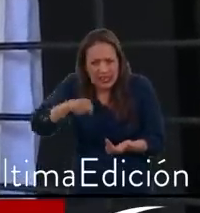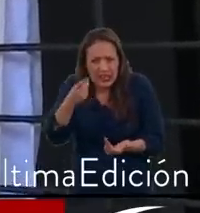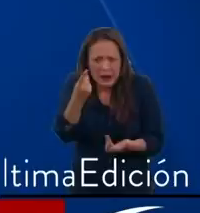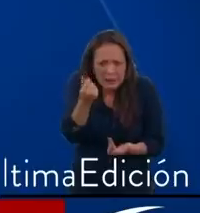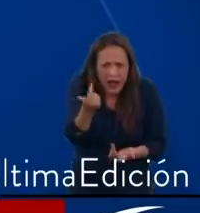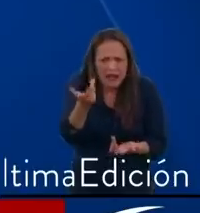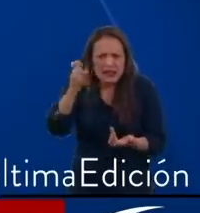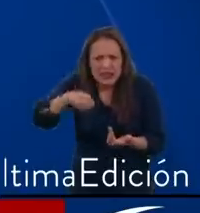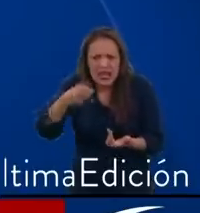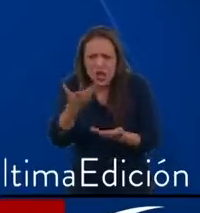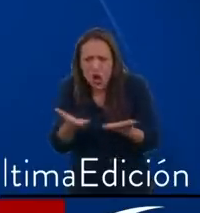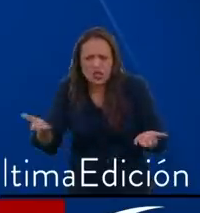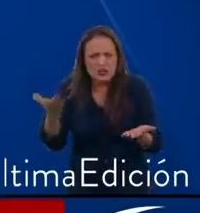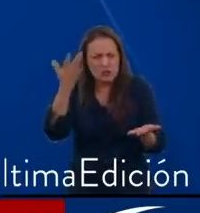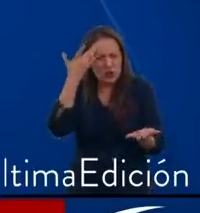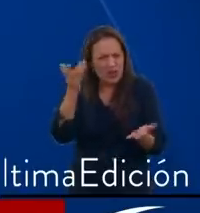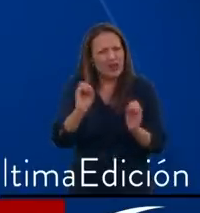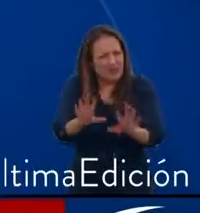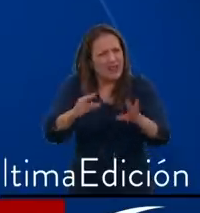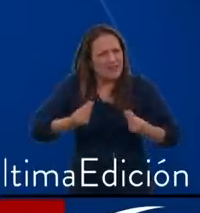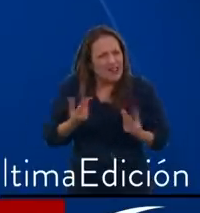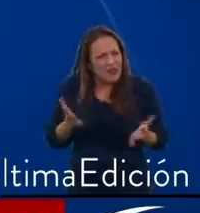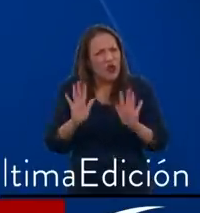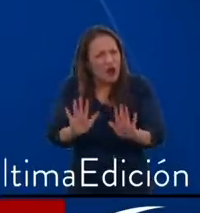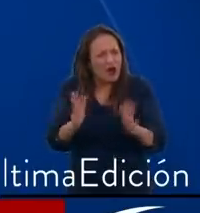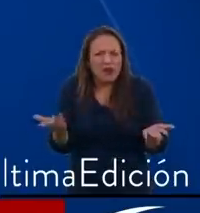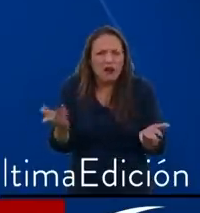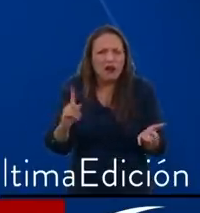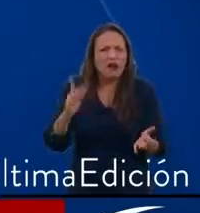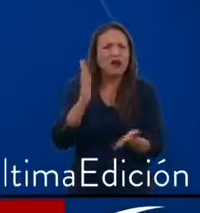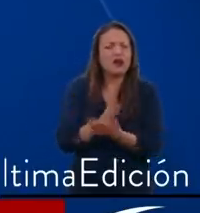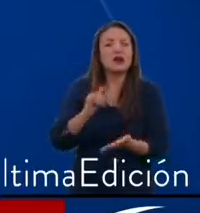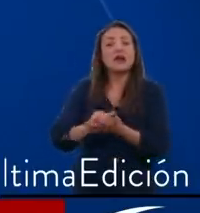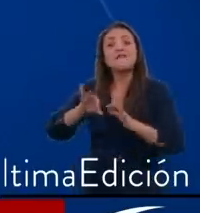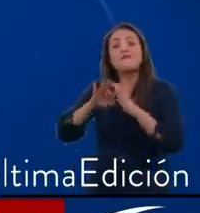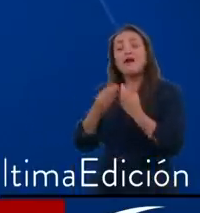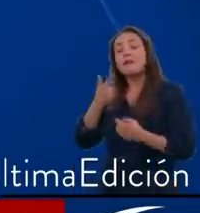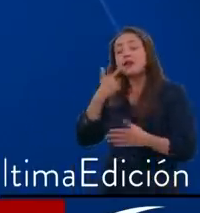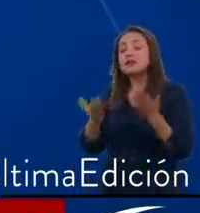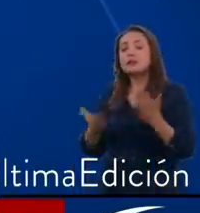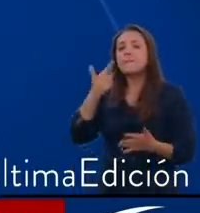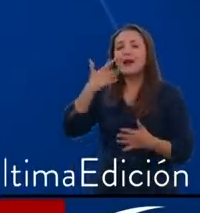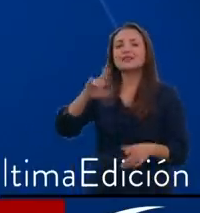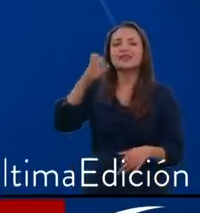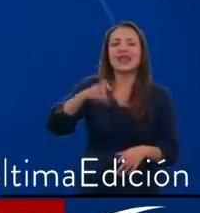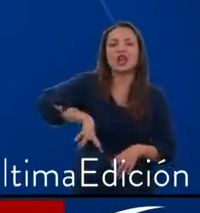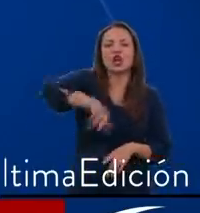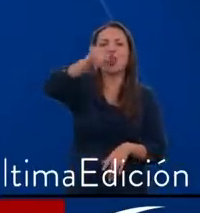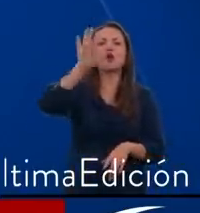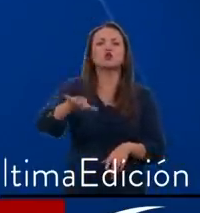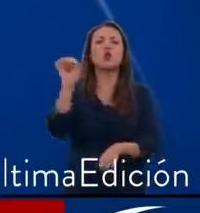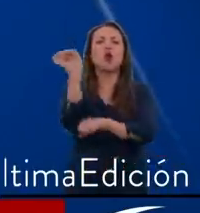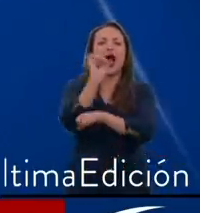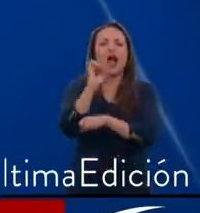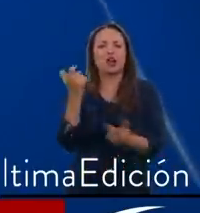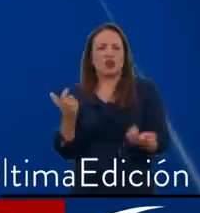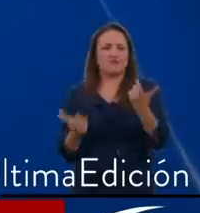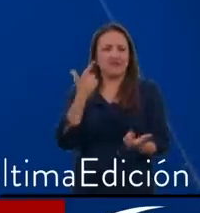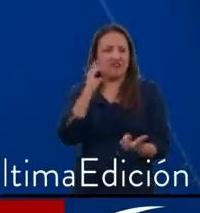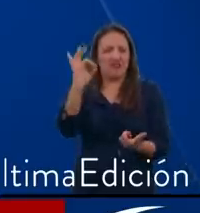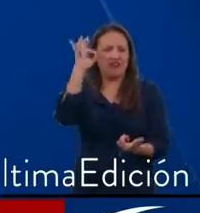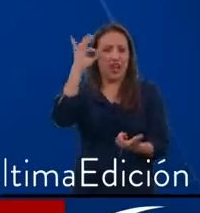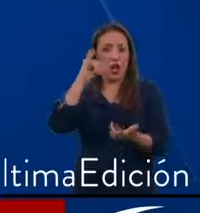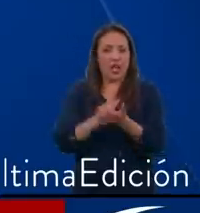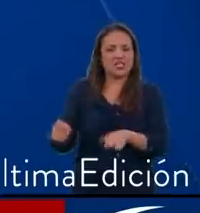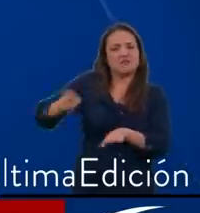Y dejen la vida entre las hipótesis de su asesinato sus familiares manejan un posible bulto de la camioneta de alta gama en la que salió ese